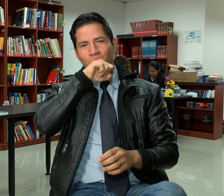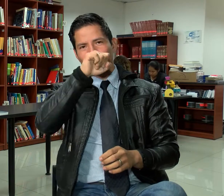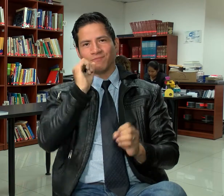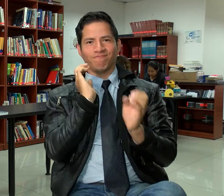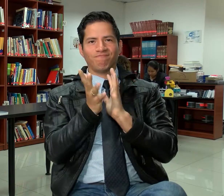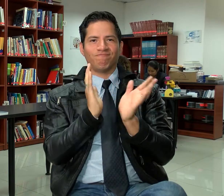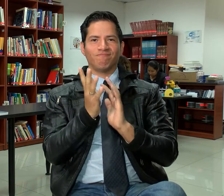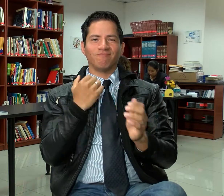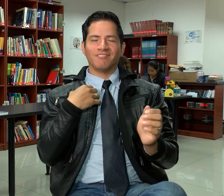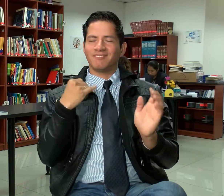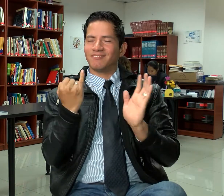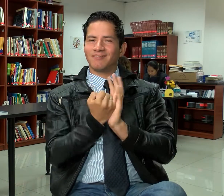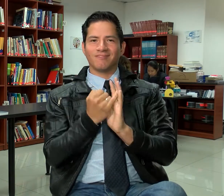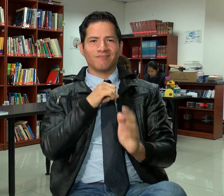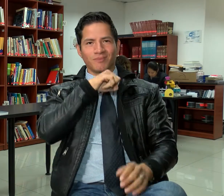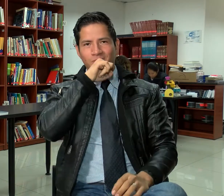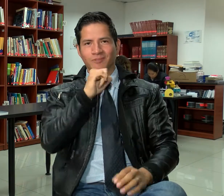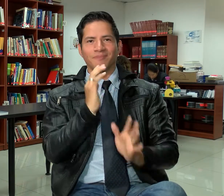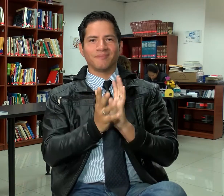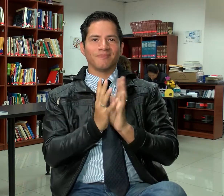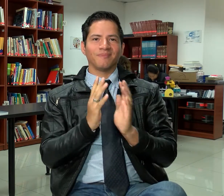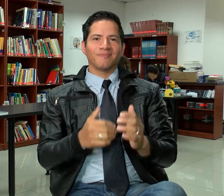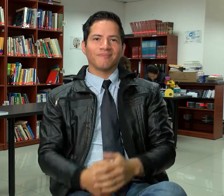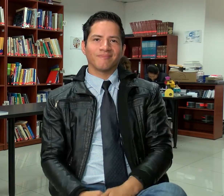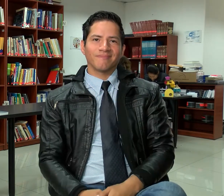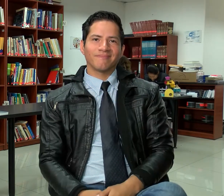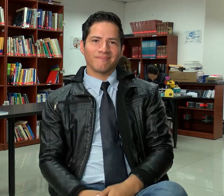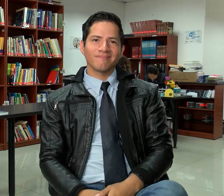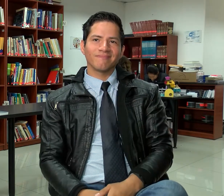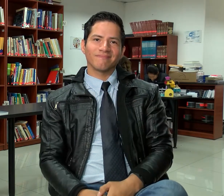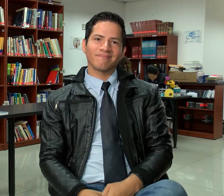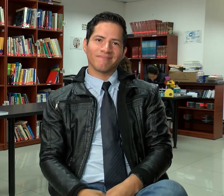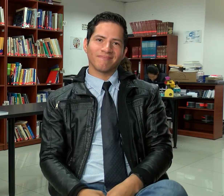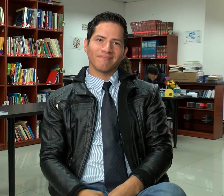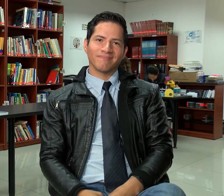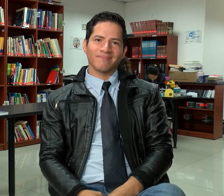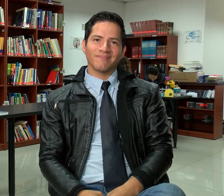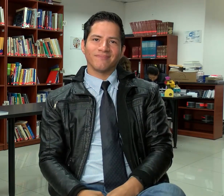señas y comunicarme usándolas. Esa es mi identidad.